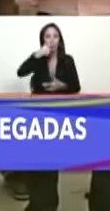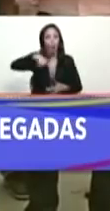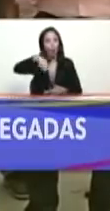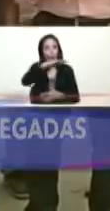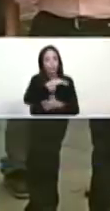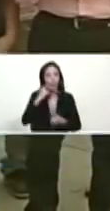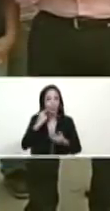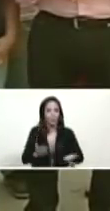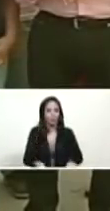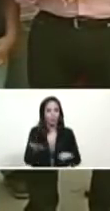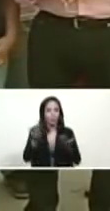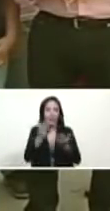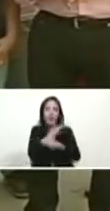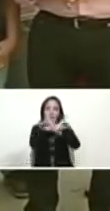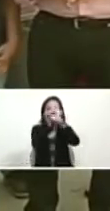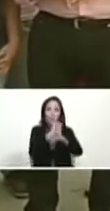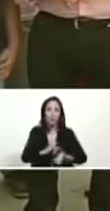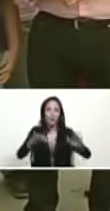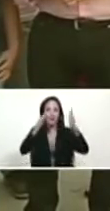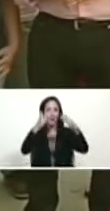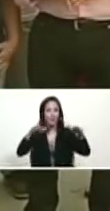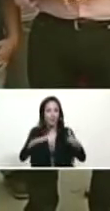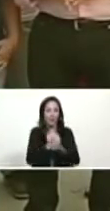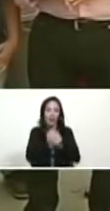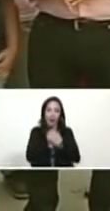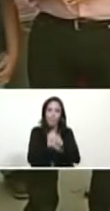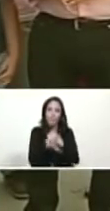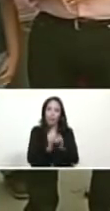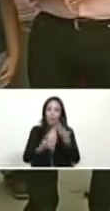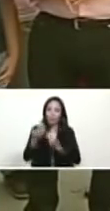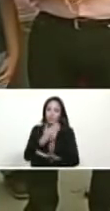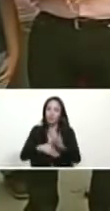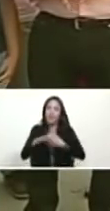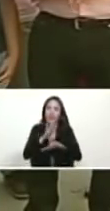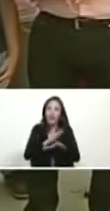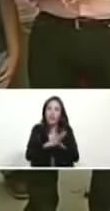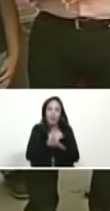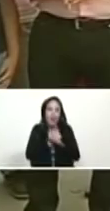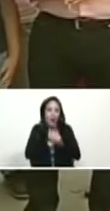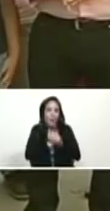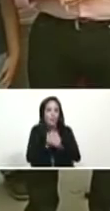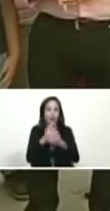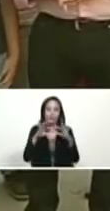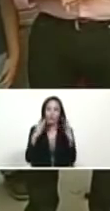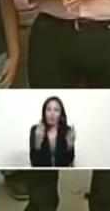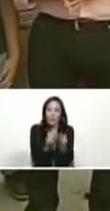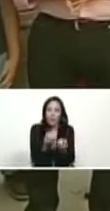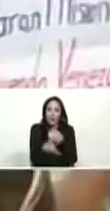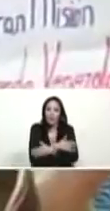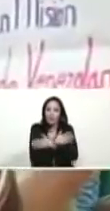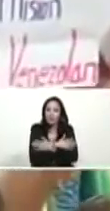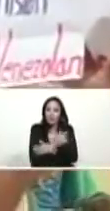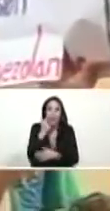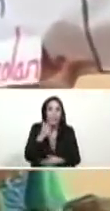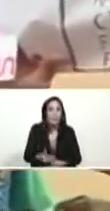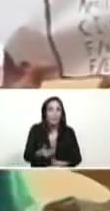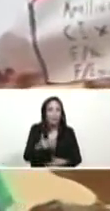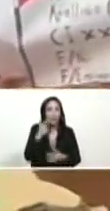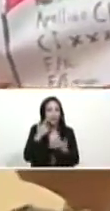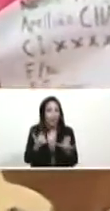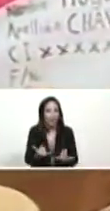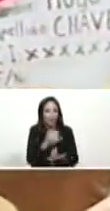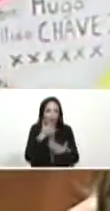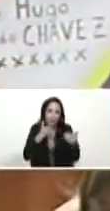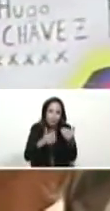Venezuela. Una Navidad llena de prosperidad, de amor, de ese abrazo en familia tan sabroso, tan importante, sobre todo en